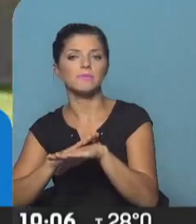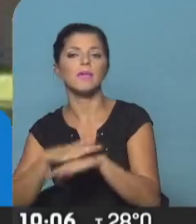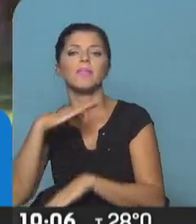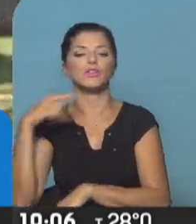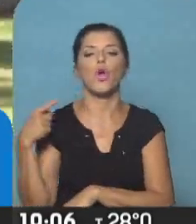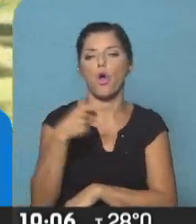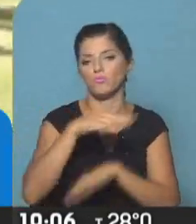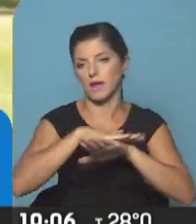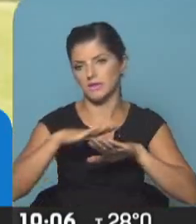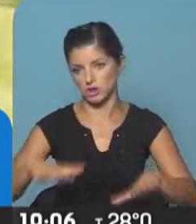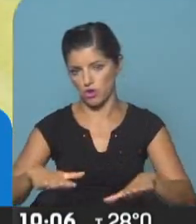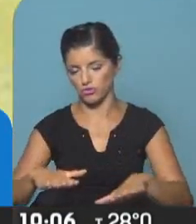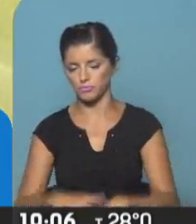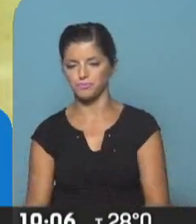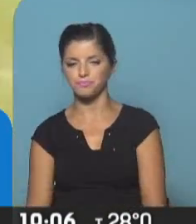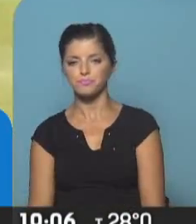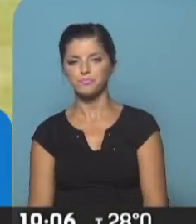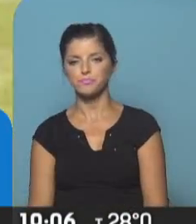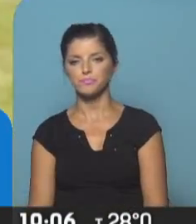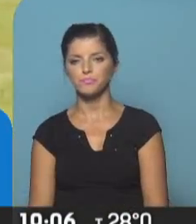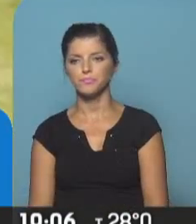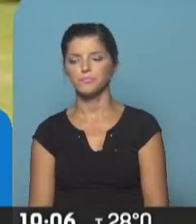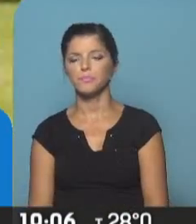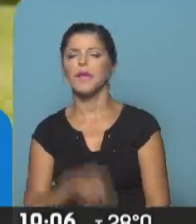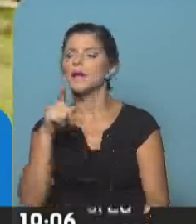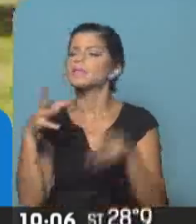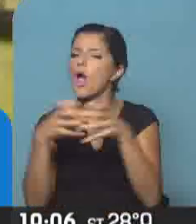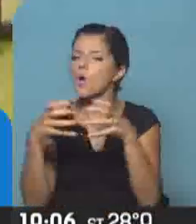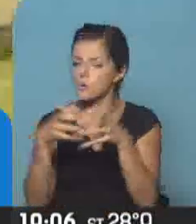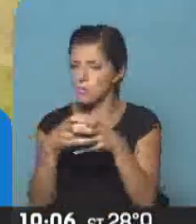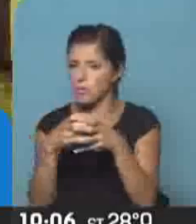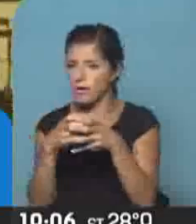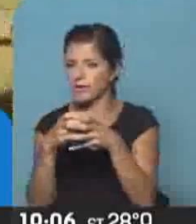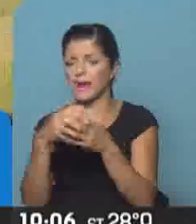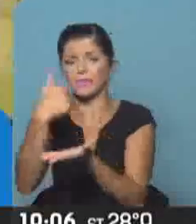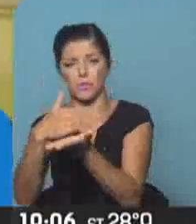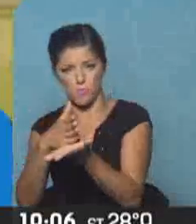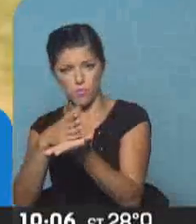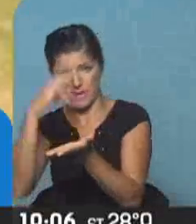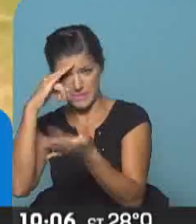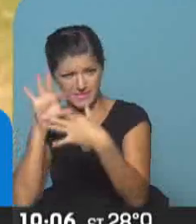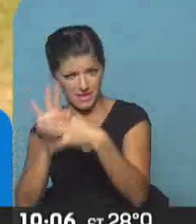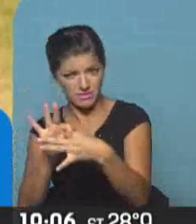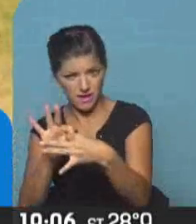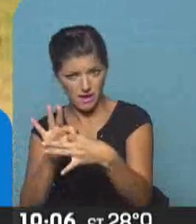sexual. ¿Esta estructura que operaba en este sector de Independiente está desarticulada con las